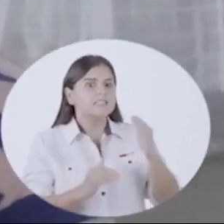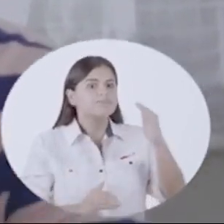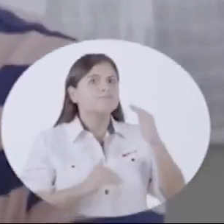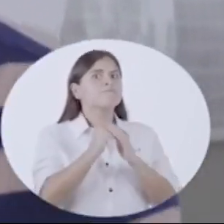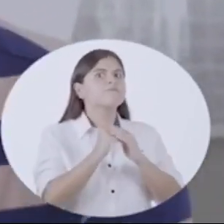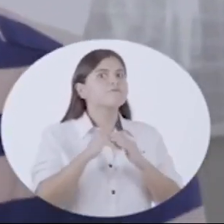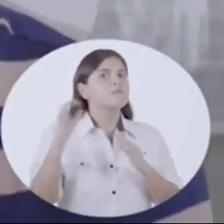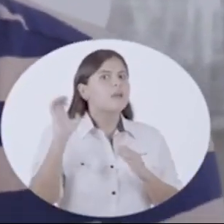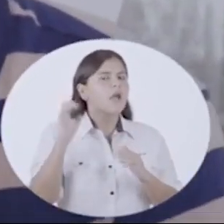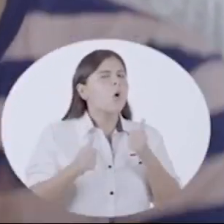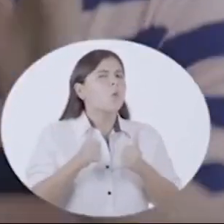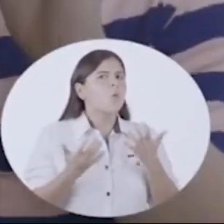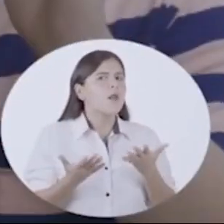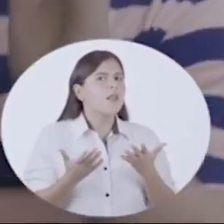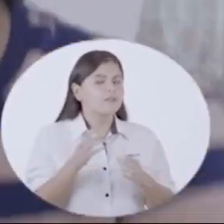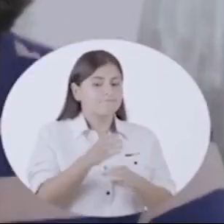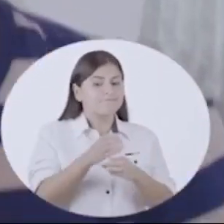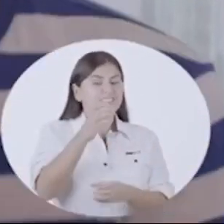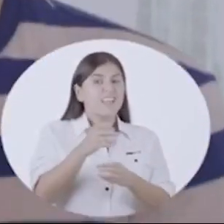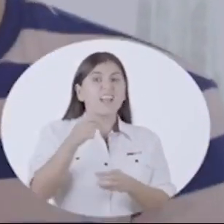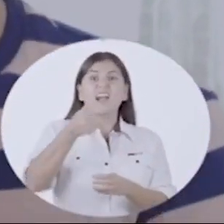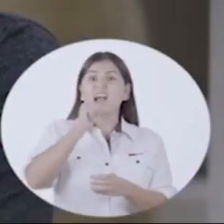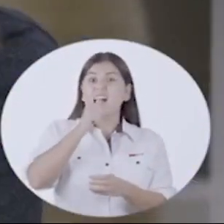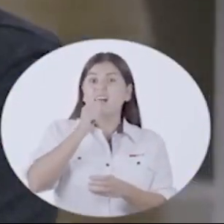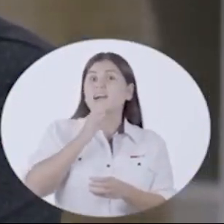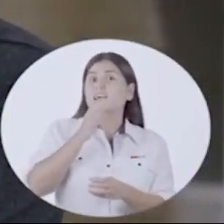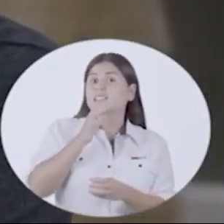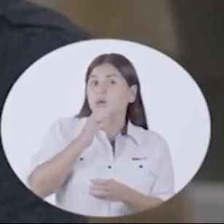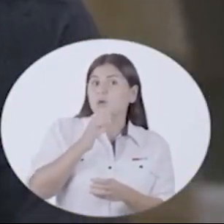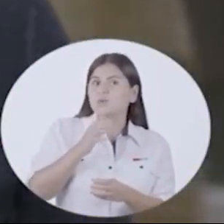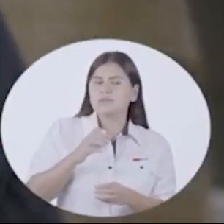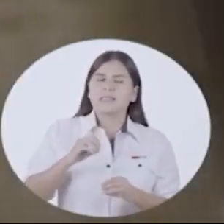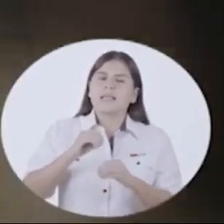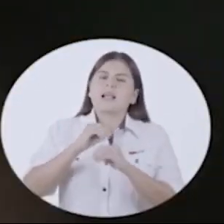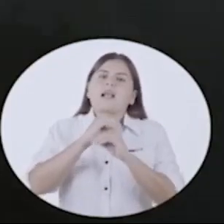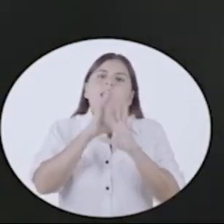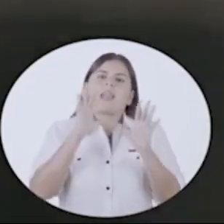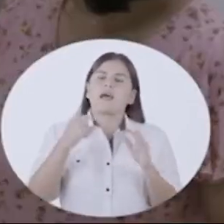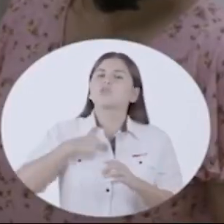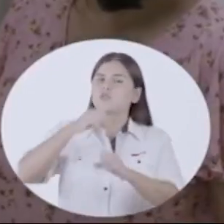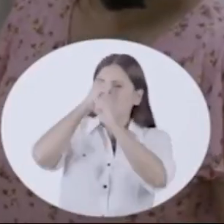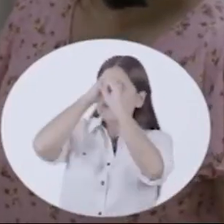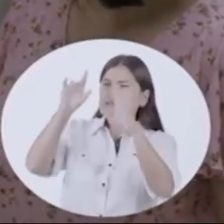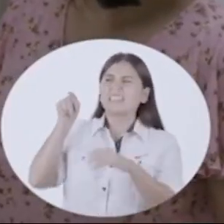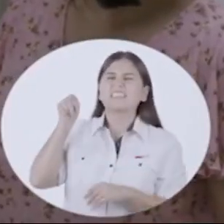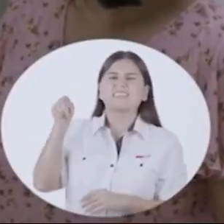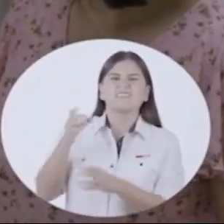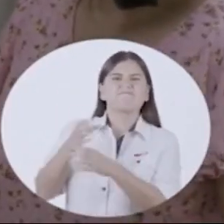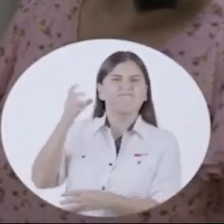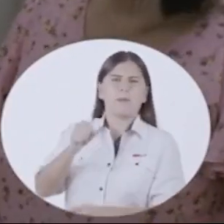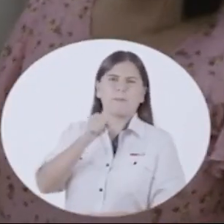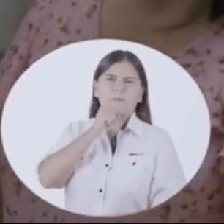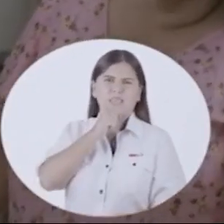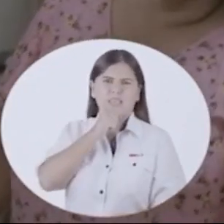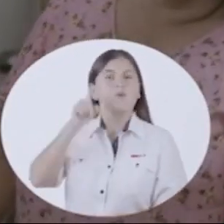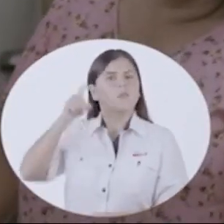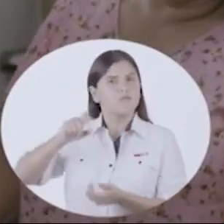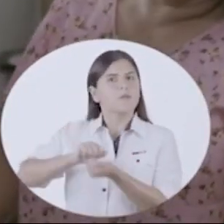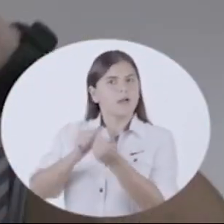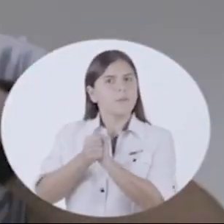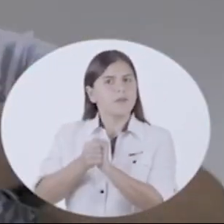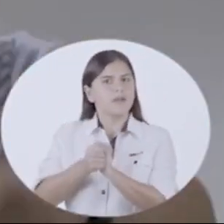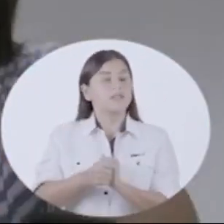Bueno, y para ayudarnos a ahorrar y al mismo tiempo cuidar el medio ambiente, el Banco de Costa Rica nos trae los siguientes consejos. Veamos.